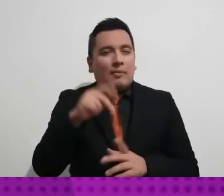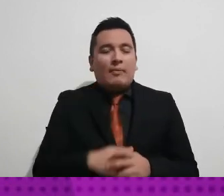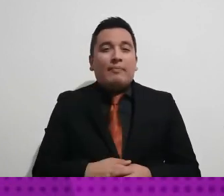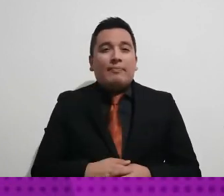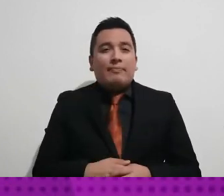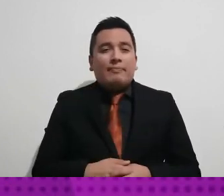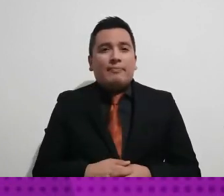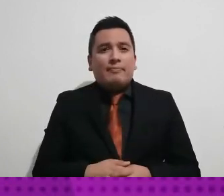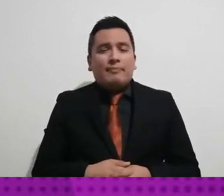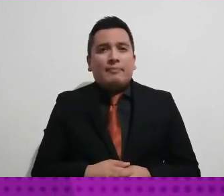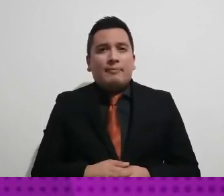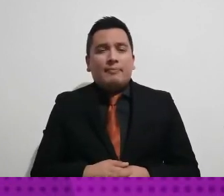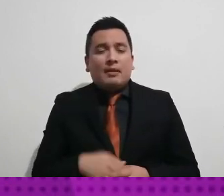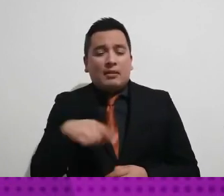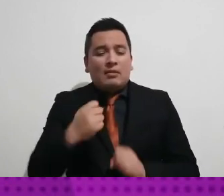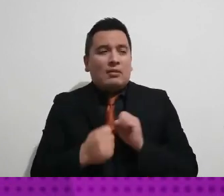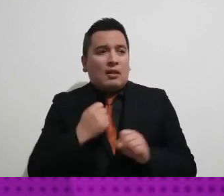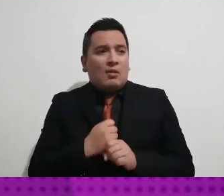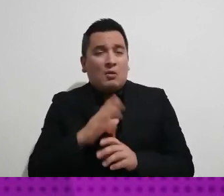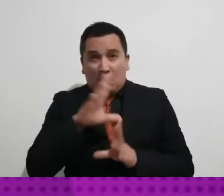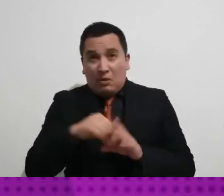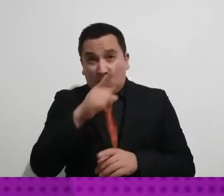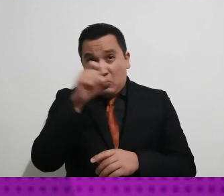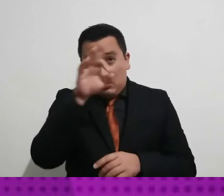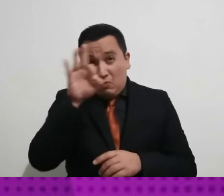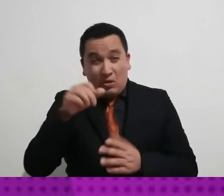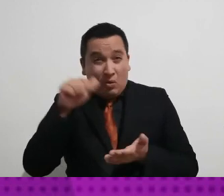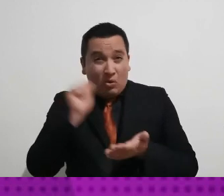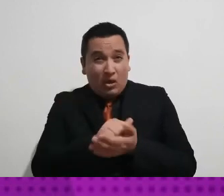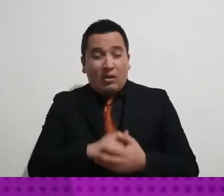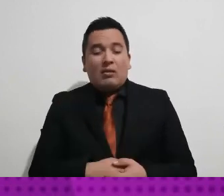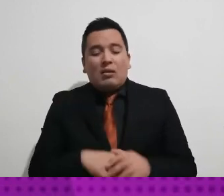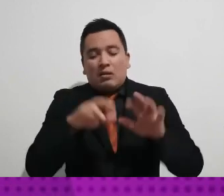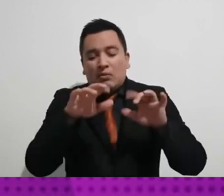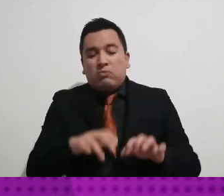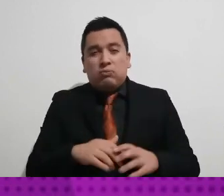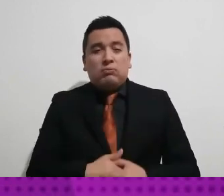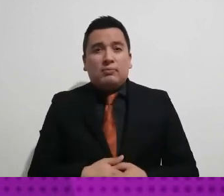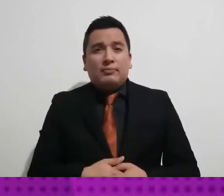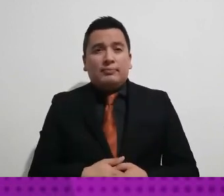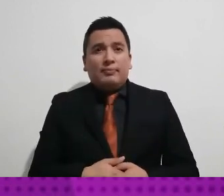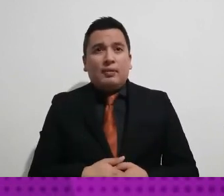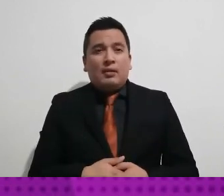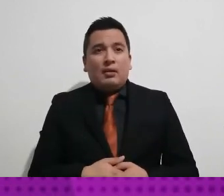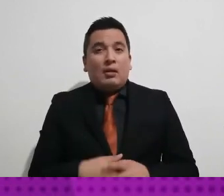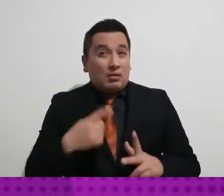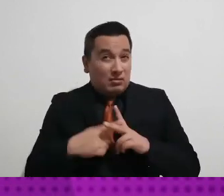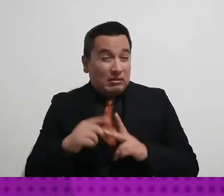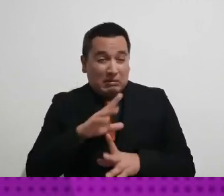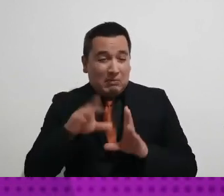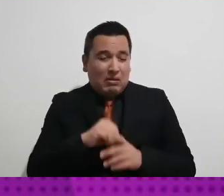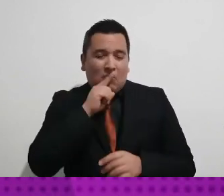PREP. En este caso, llegamos este año al 100% de actas capturadas.